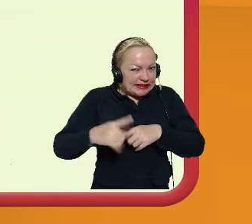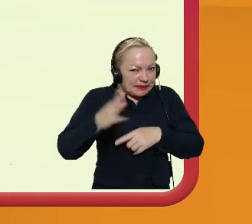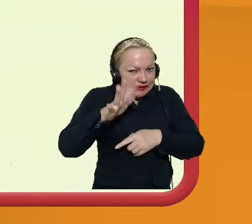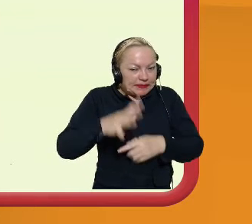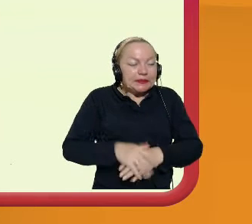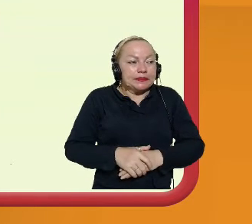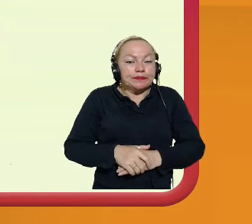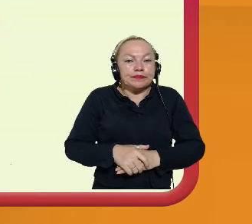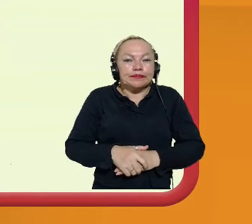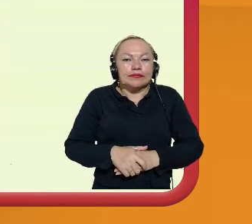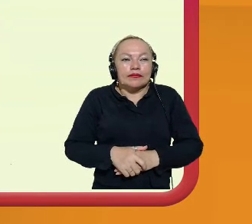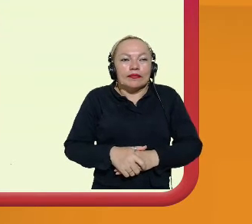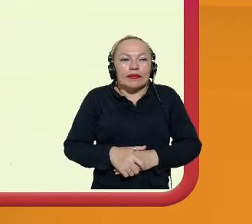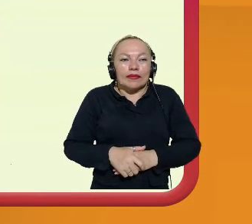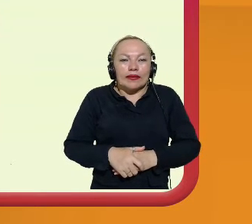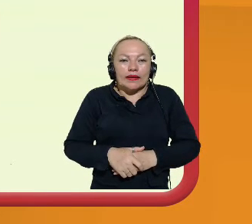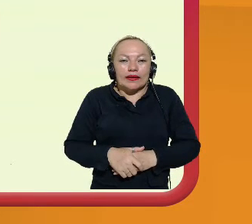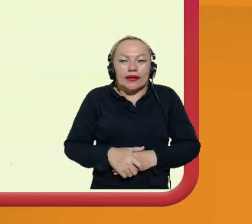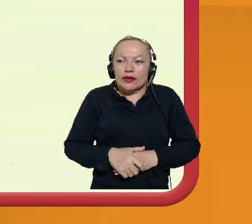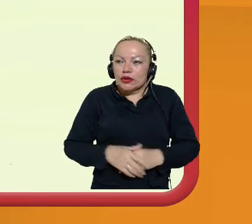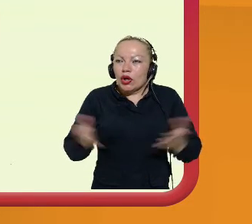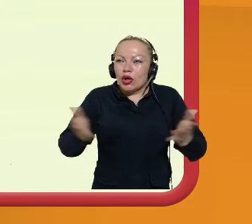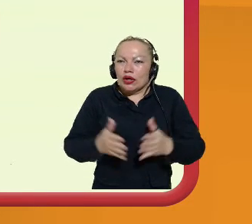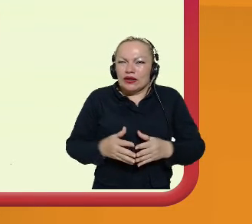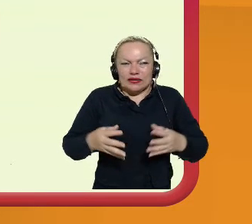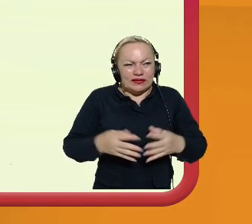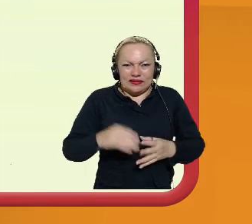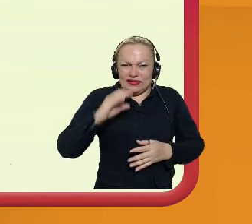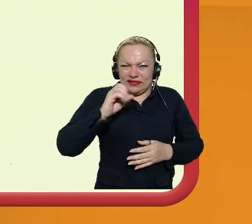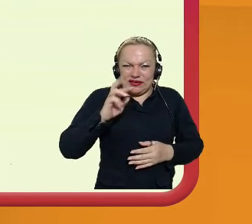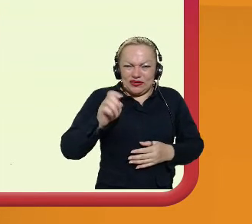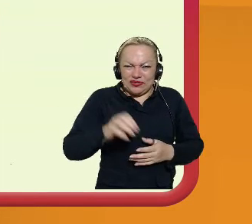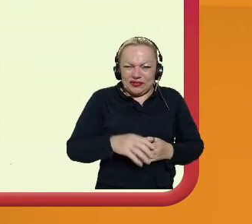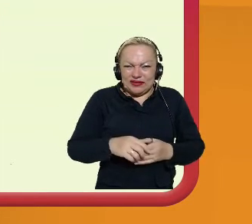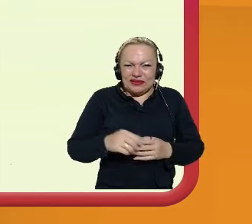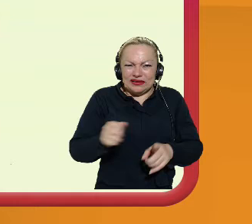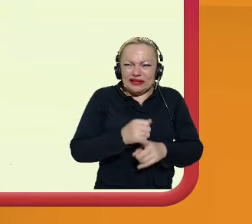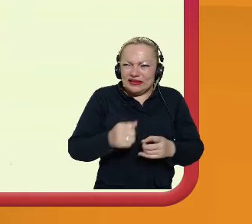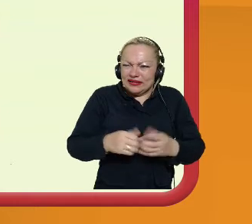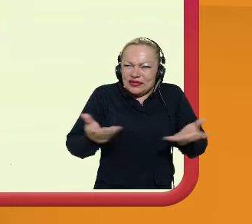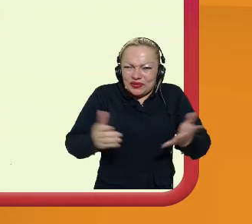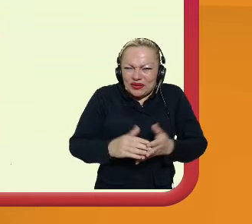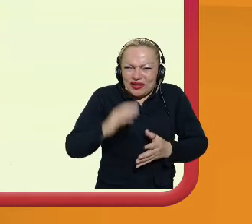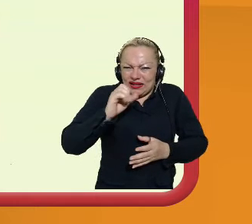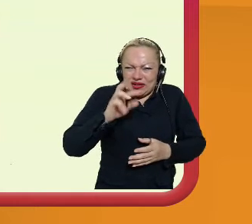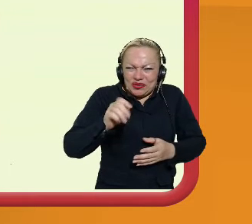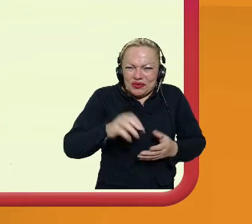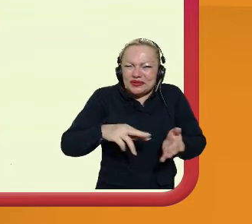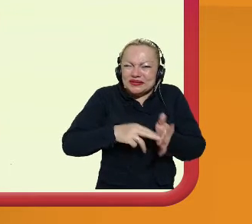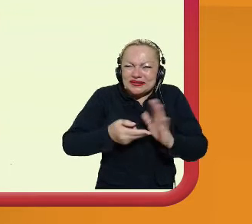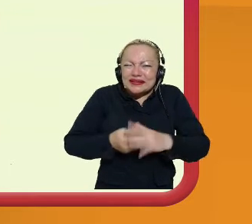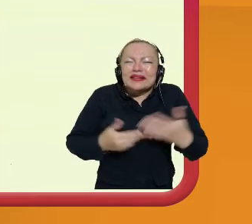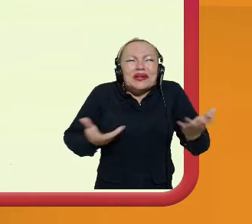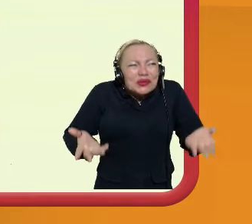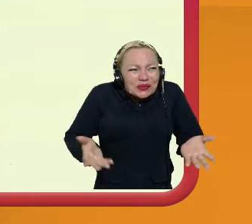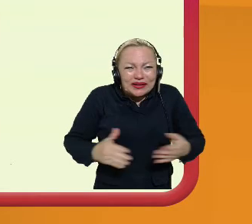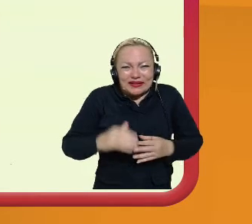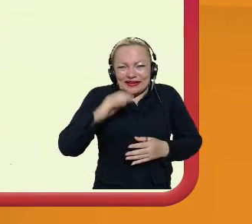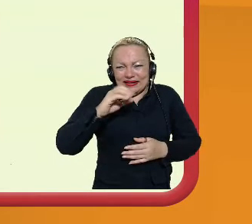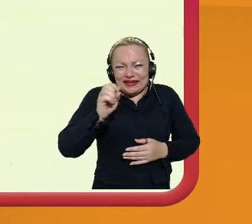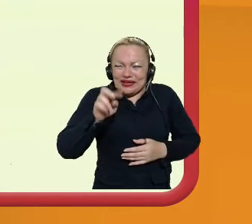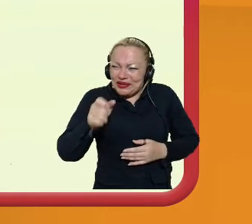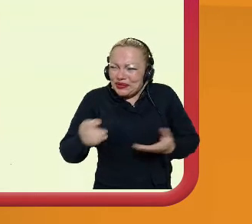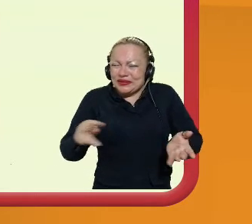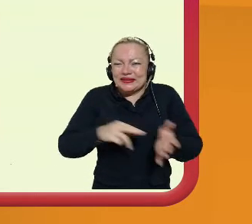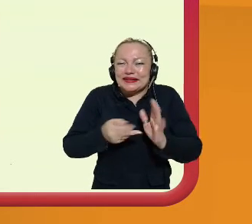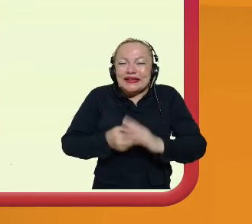Sí. Y pues me pregunté, yo, ¿en dónde estabas? ¿No? En el coso municipal. El coso municipal. ¿Y qué es el coso? Es ¿cuál coso? El coso, ¿cuál coso? ¿Cuál